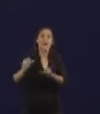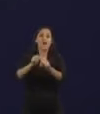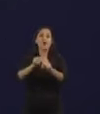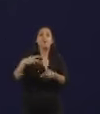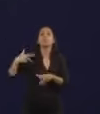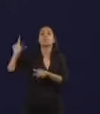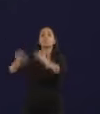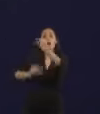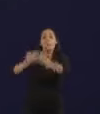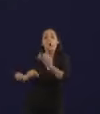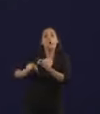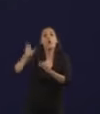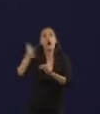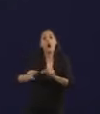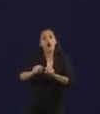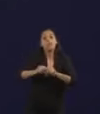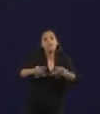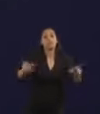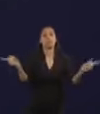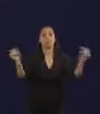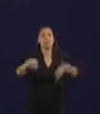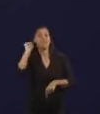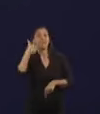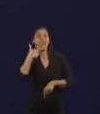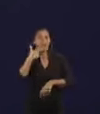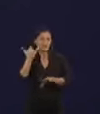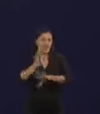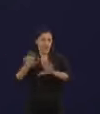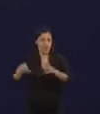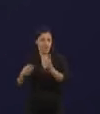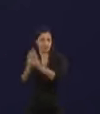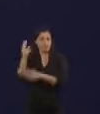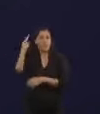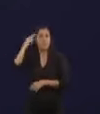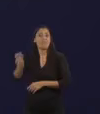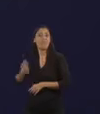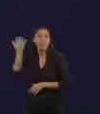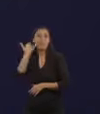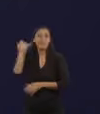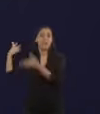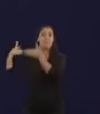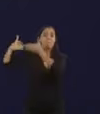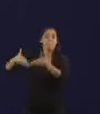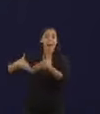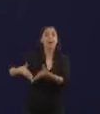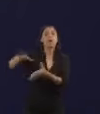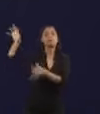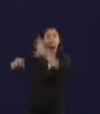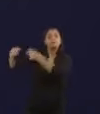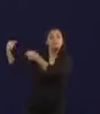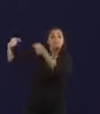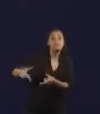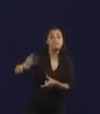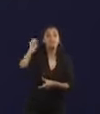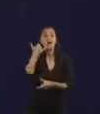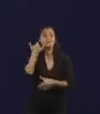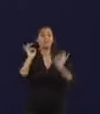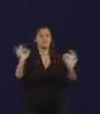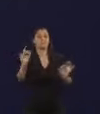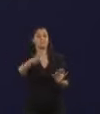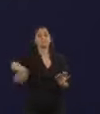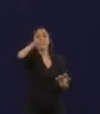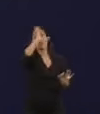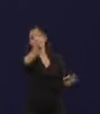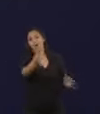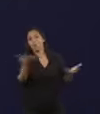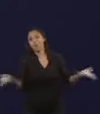descarga del del combustible del gas e Por supuesto que estamos todo el mundo lo sabe